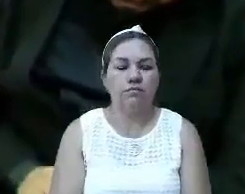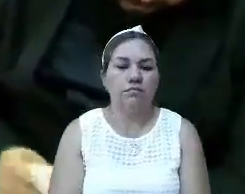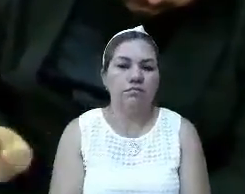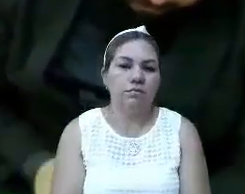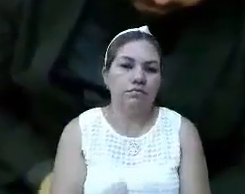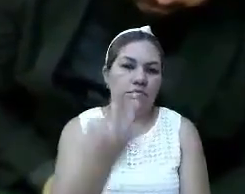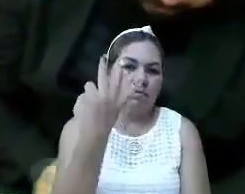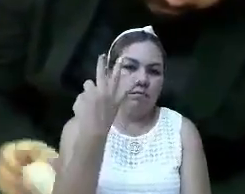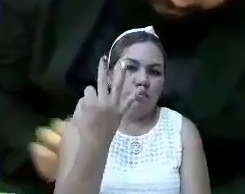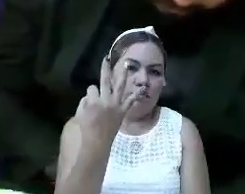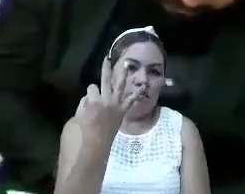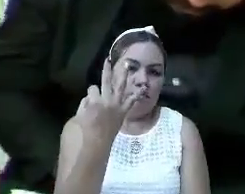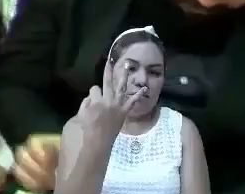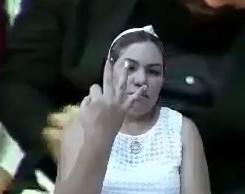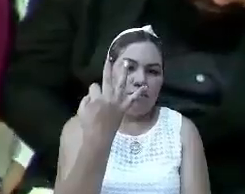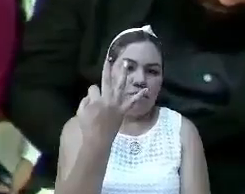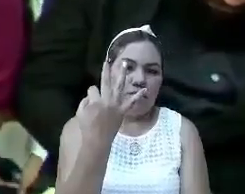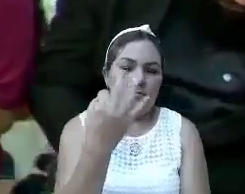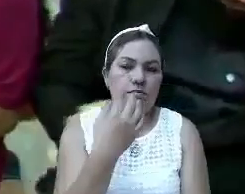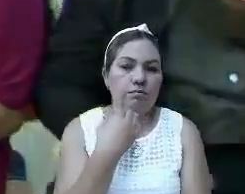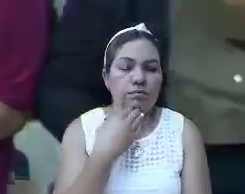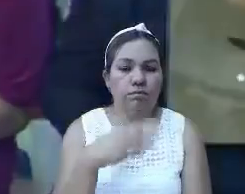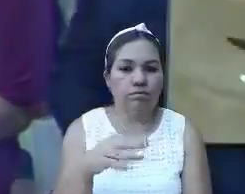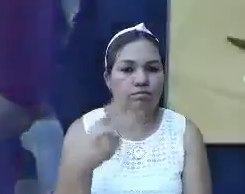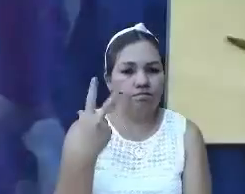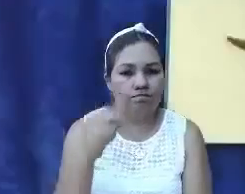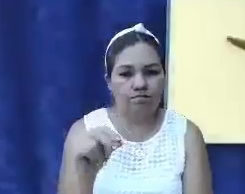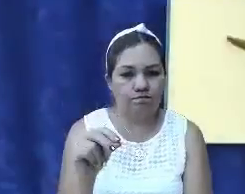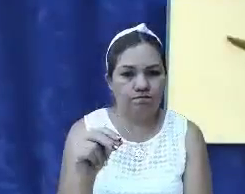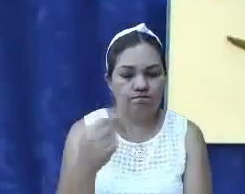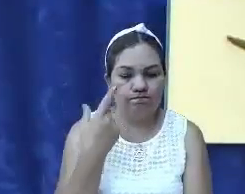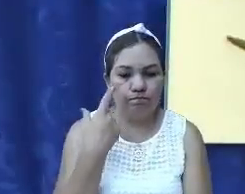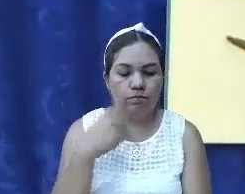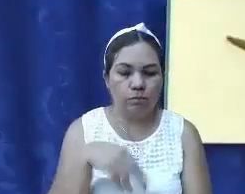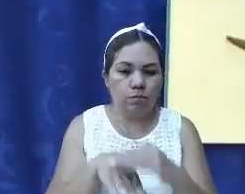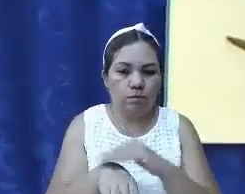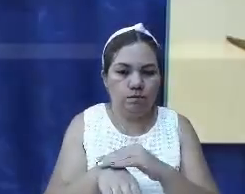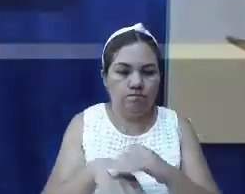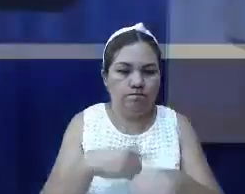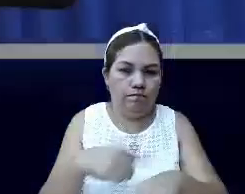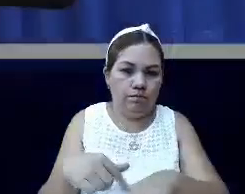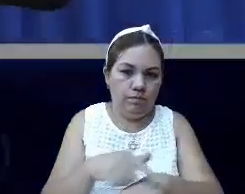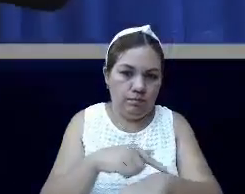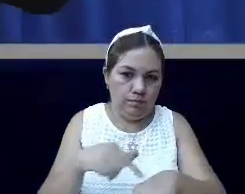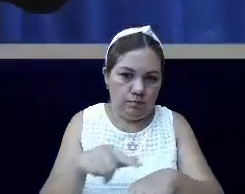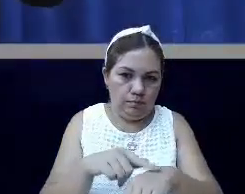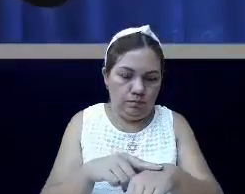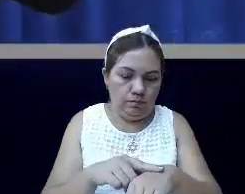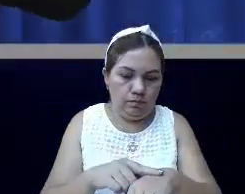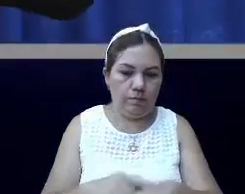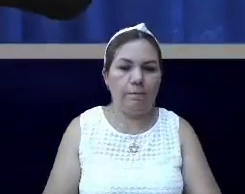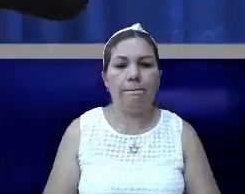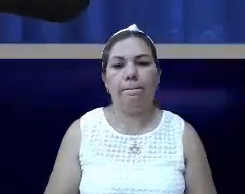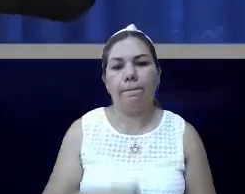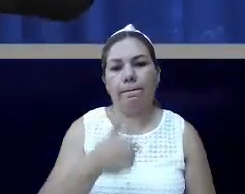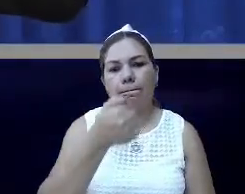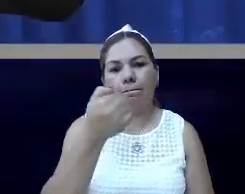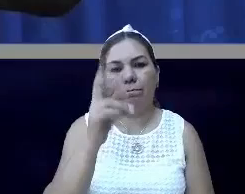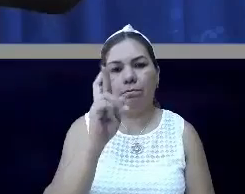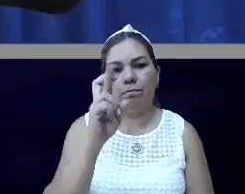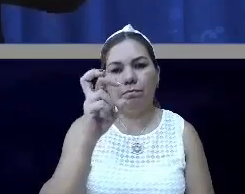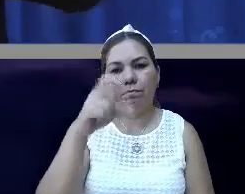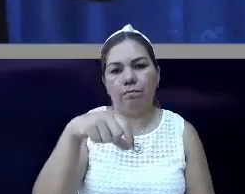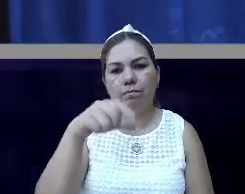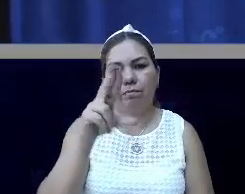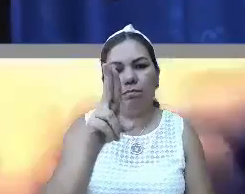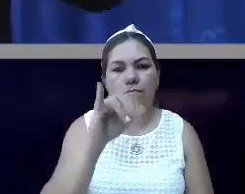versículo 3. Pero no pudiendo ocultarle más tiempo, tomó una arquilla de juncos